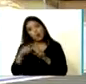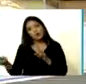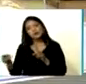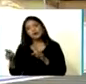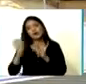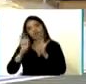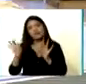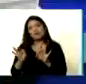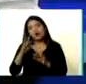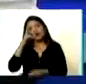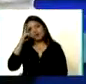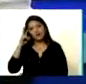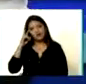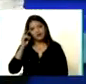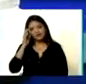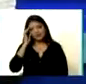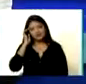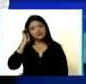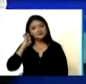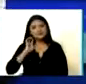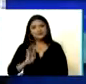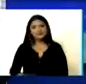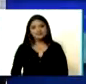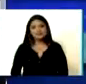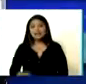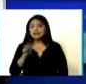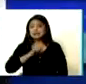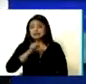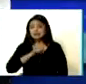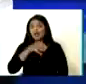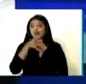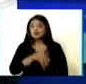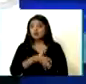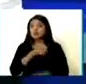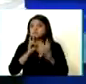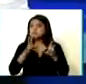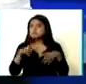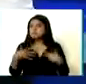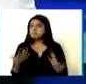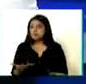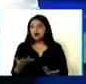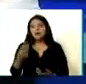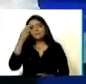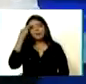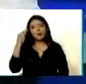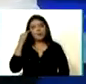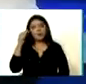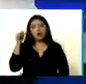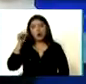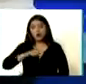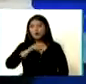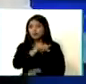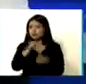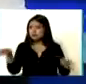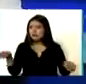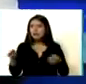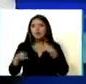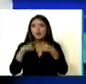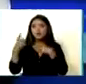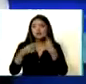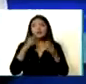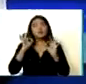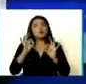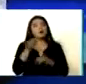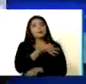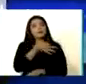comunicación con Verónica. Así es, muchachos, expresiones que también tienen que ver justamente con la memoria del día de hoy, con lo que ustedes han estado hablando, una memoria estupenda que hizo el